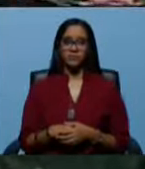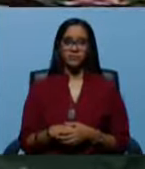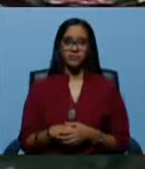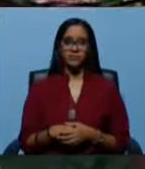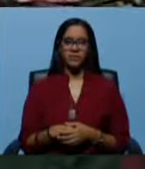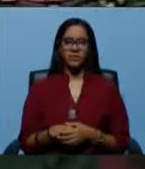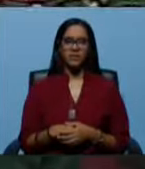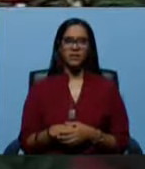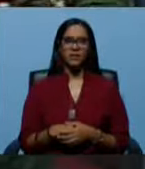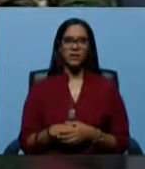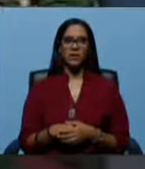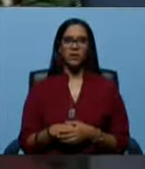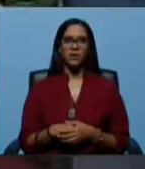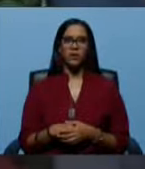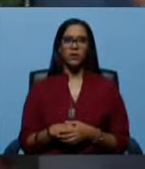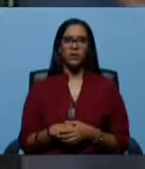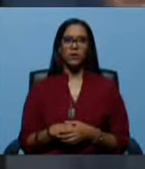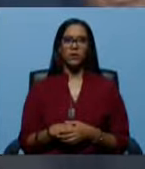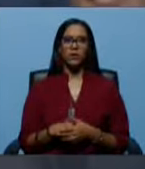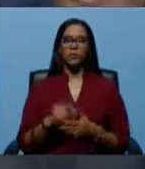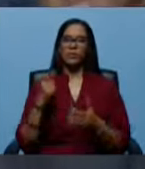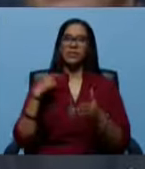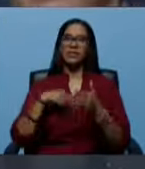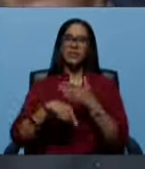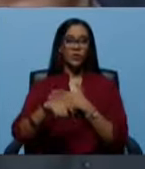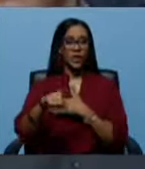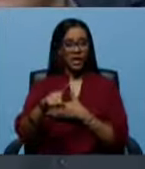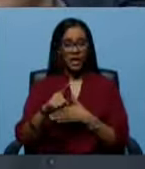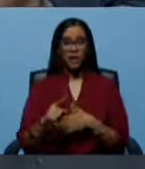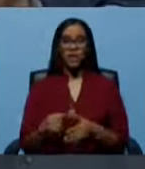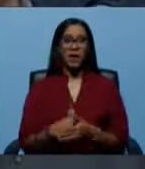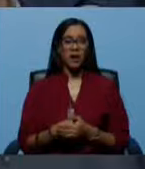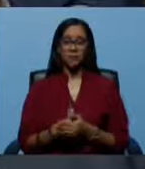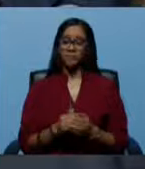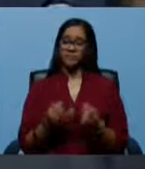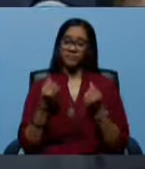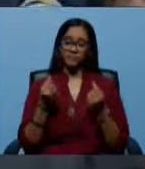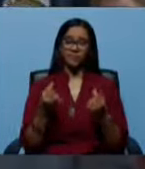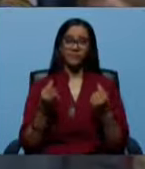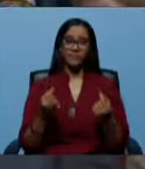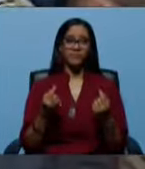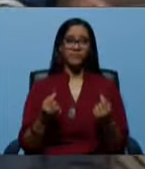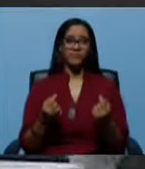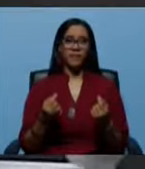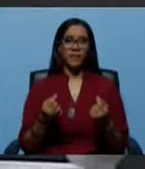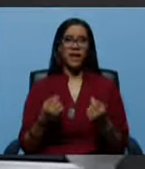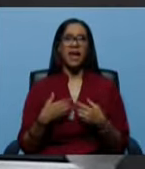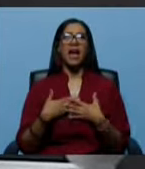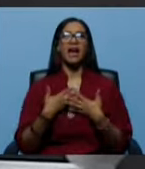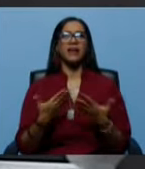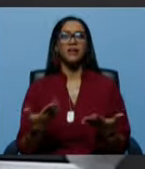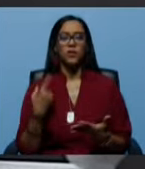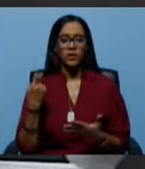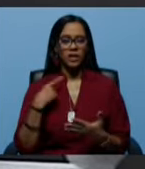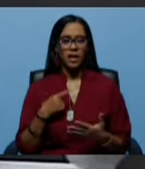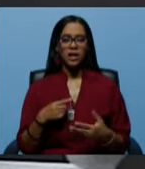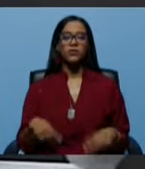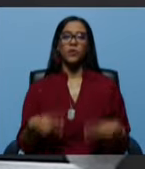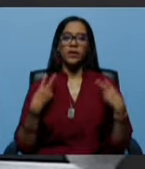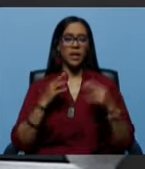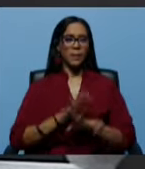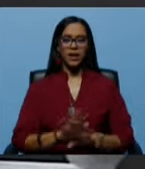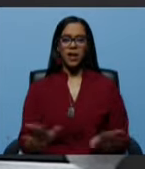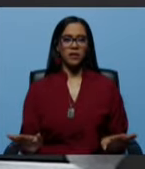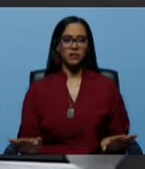se iba, como dice uno, en pelo yo, en pelo, a dar lo único que tenía, su vida. Más nada,